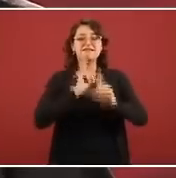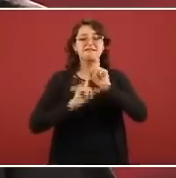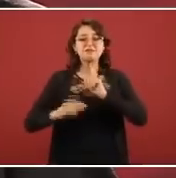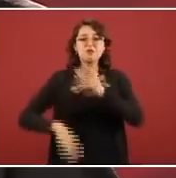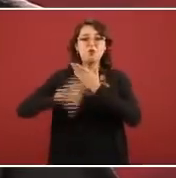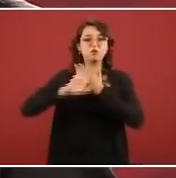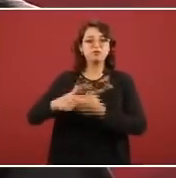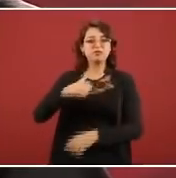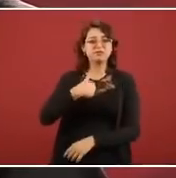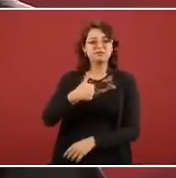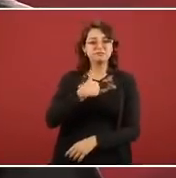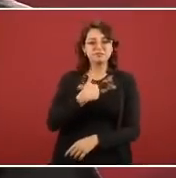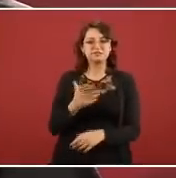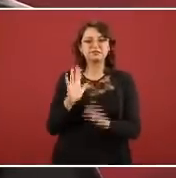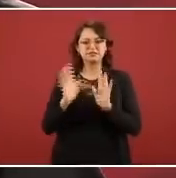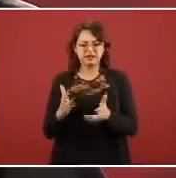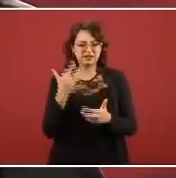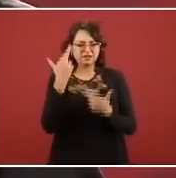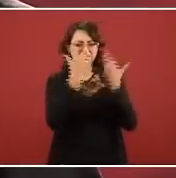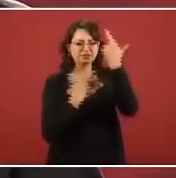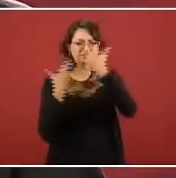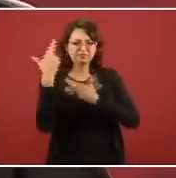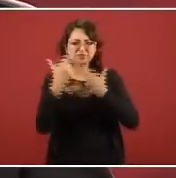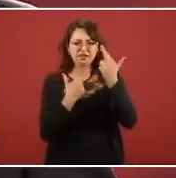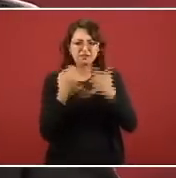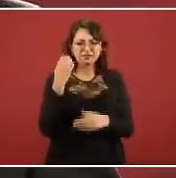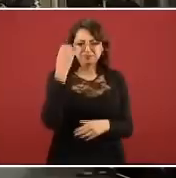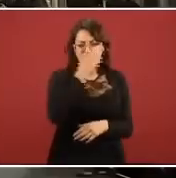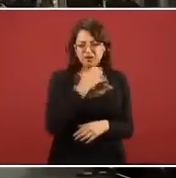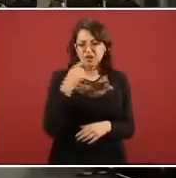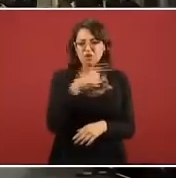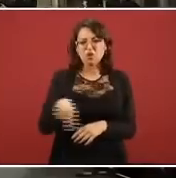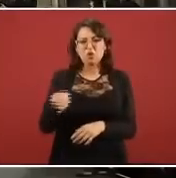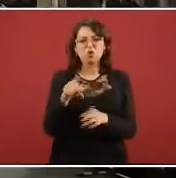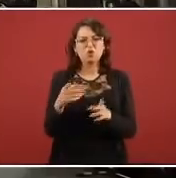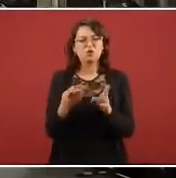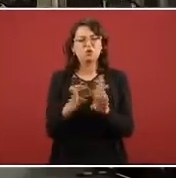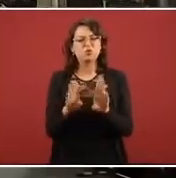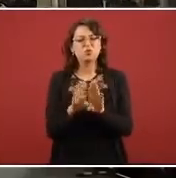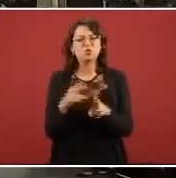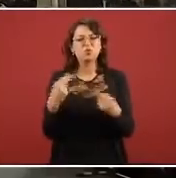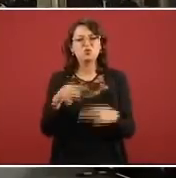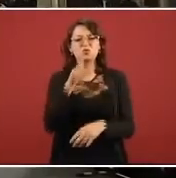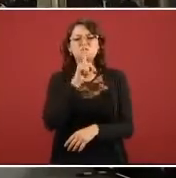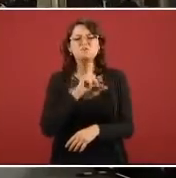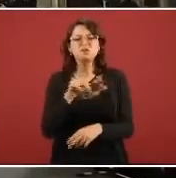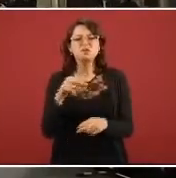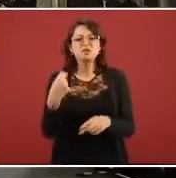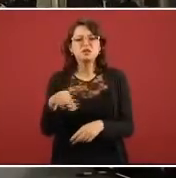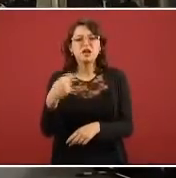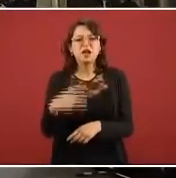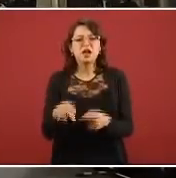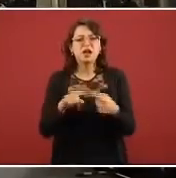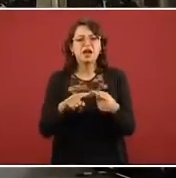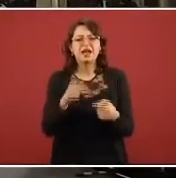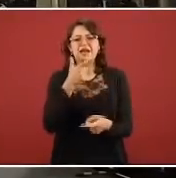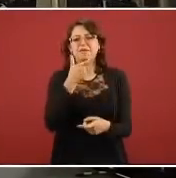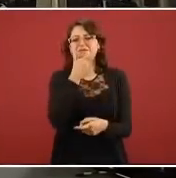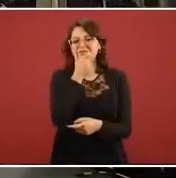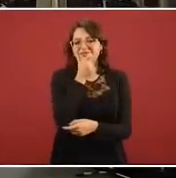Hicieron un estudio. ¿Cómo le llaman a las mentiras ahora? ¿Tienen? Fake news. Eso,